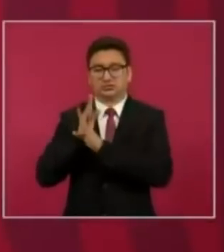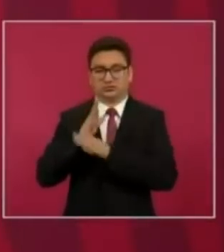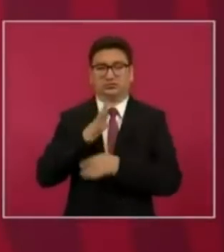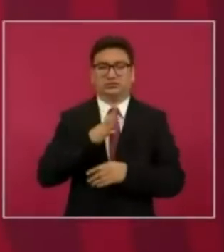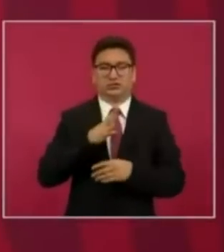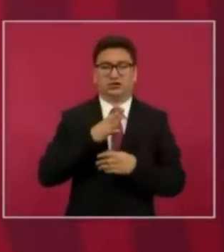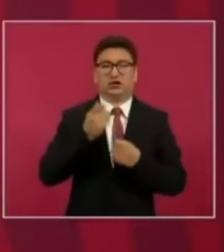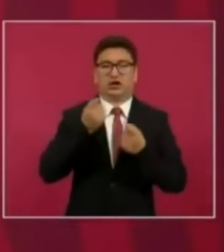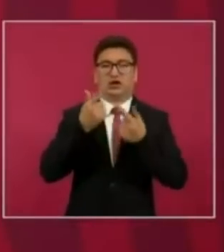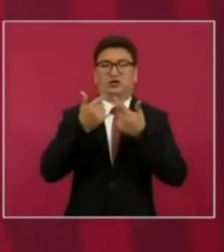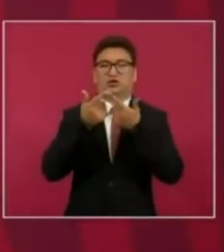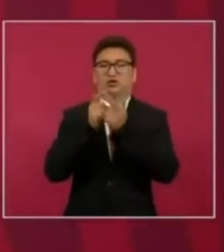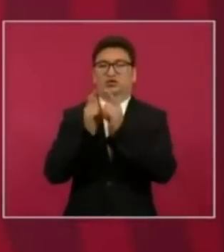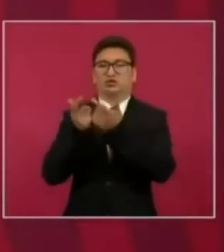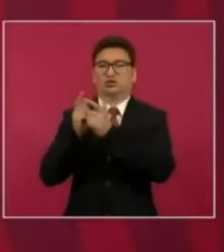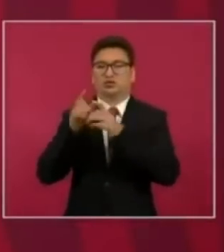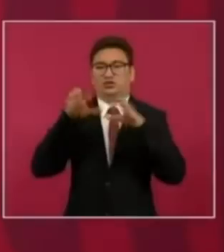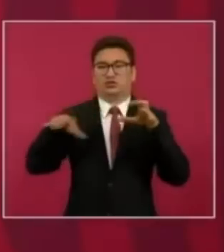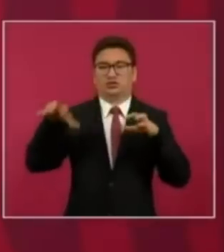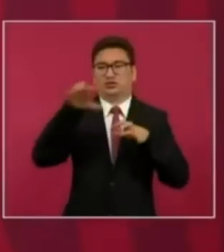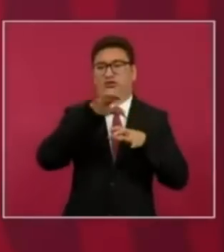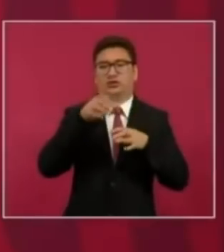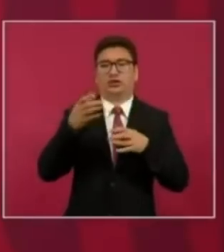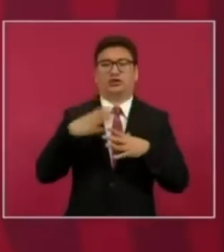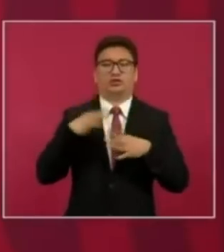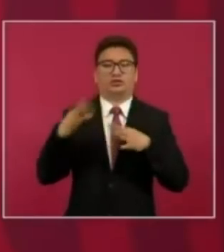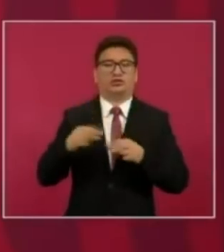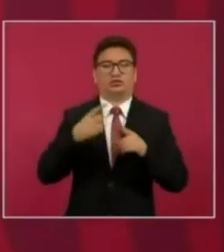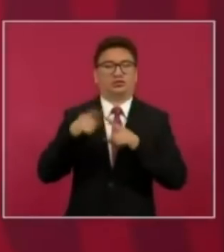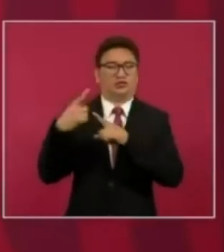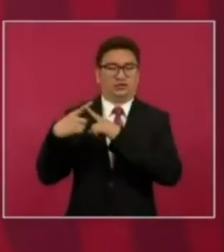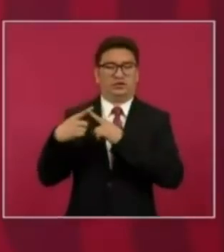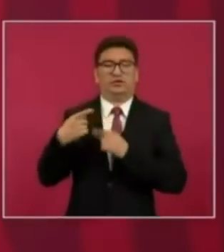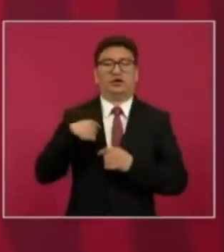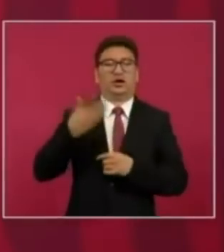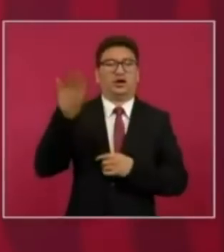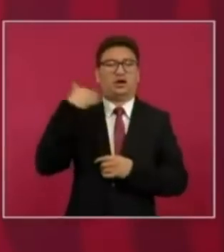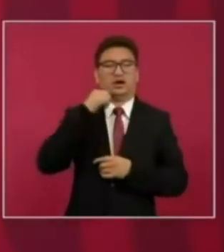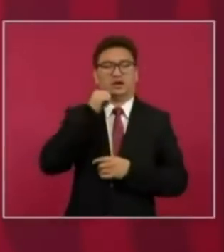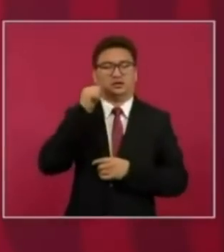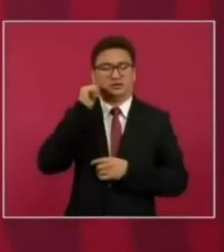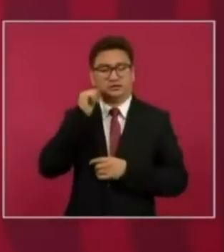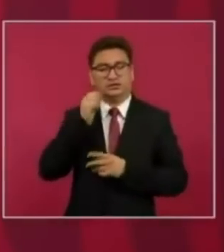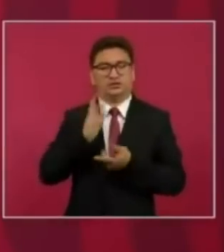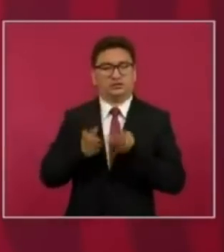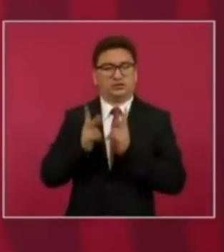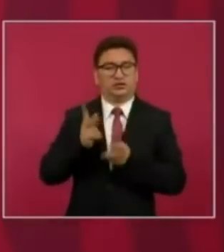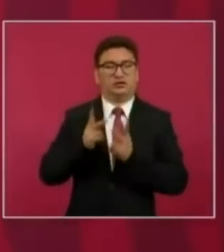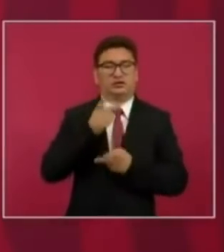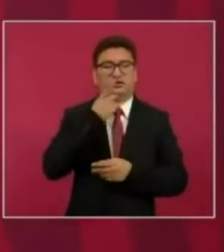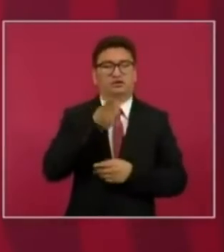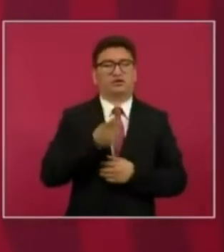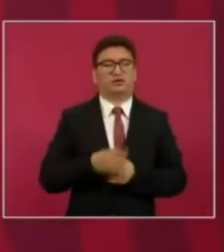de grupos de intereses creados? Ayer hablaba yo de